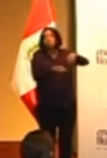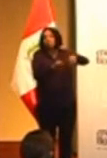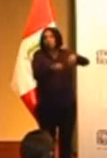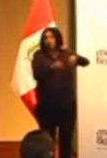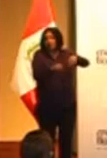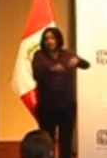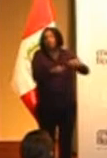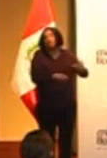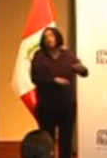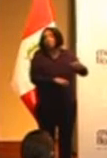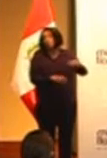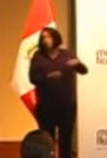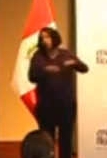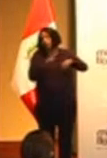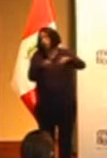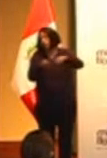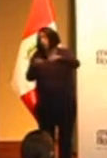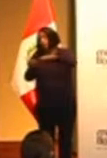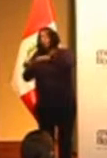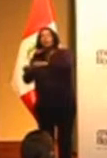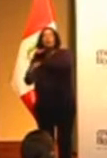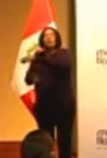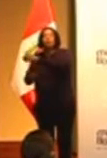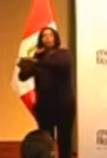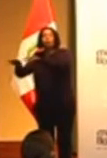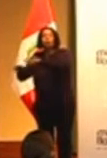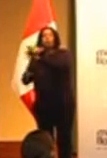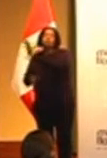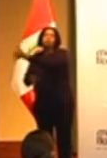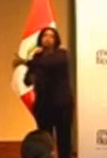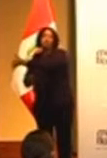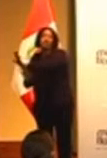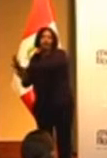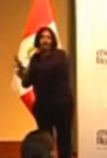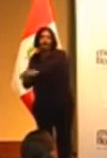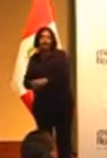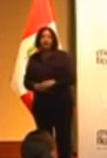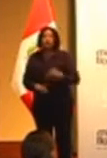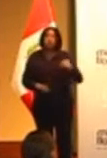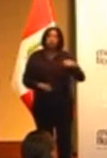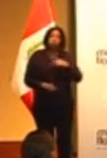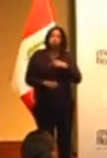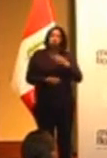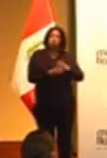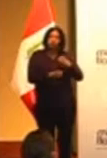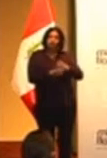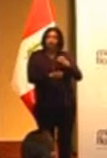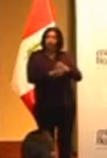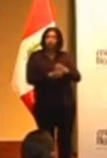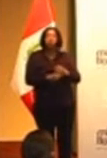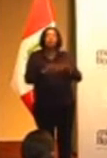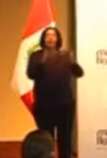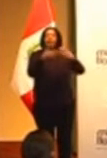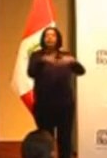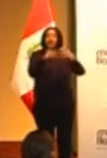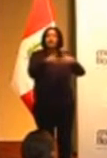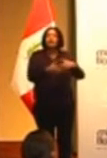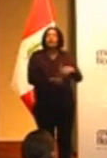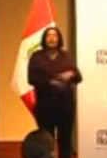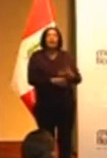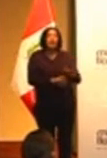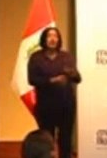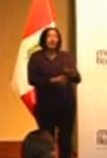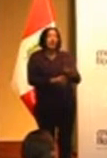una bicicleta y poderla dejar en alguna otra estación. Hemos hecho un trabajo con la Corporación Andina de